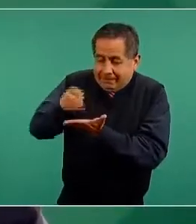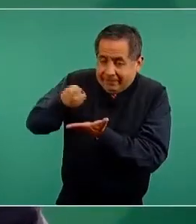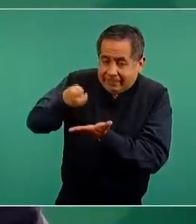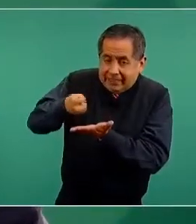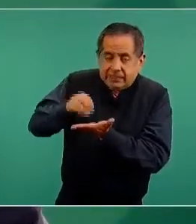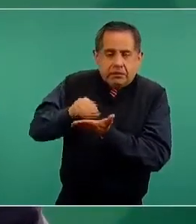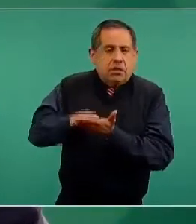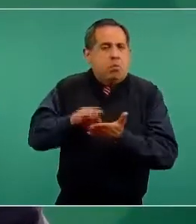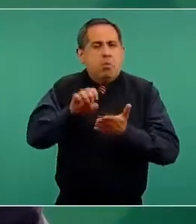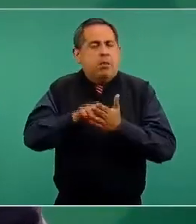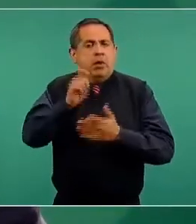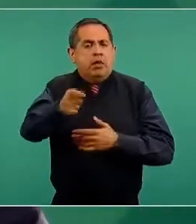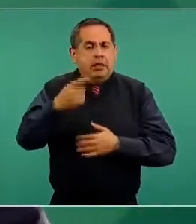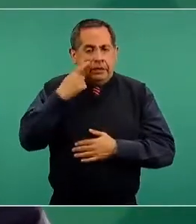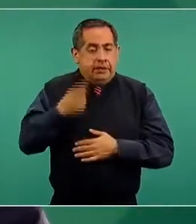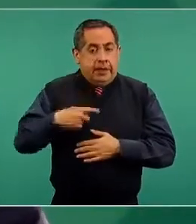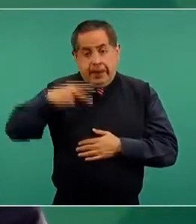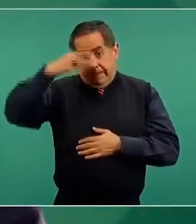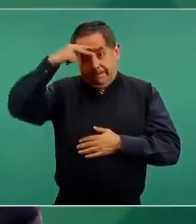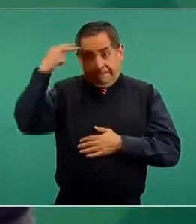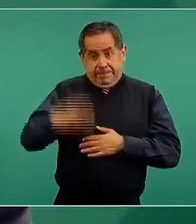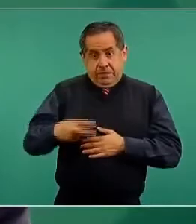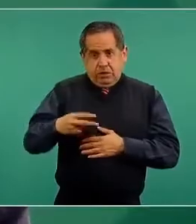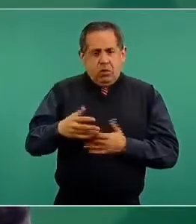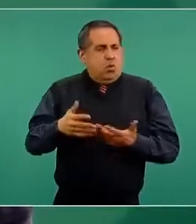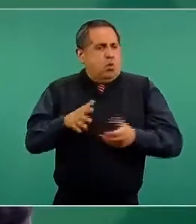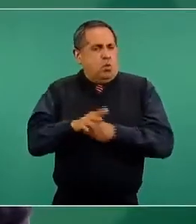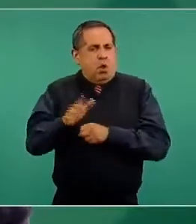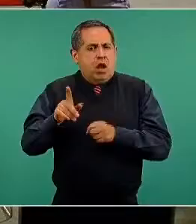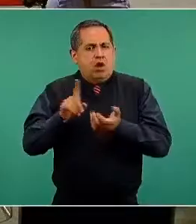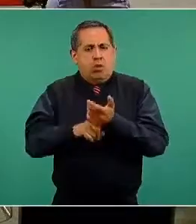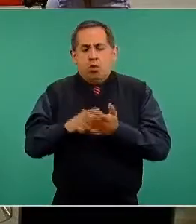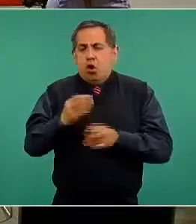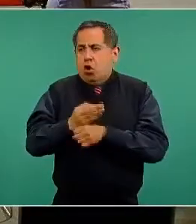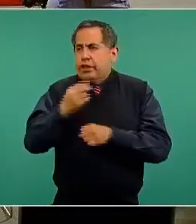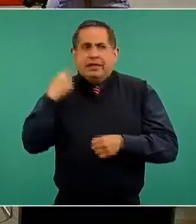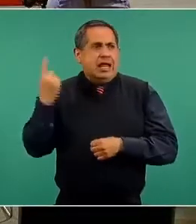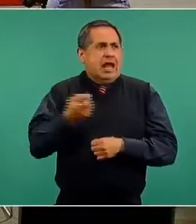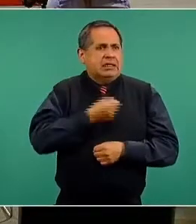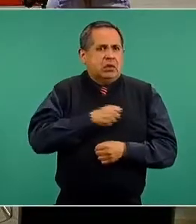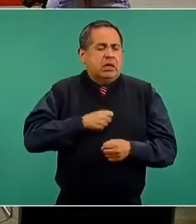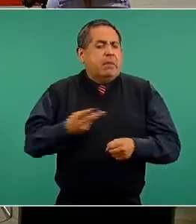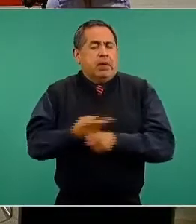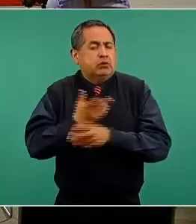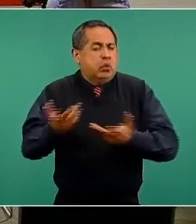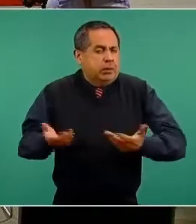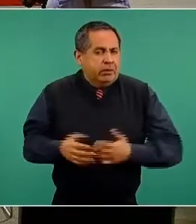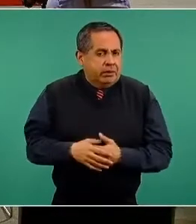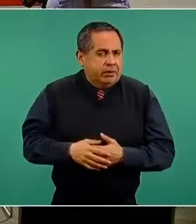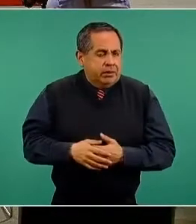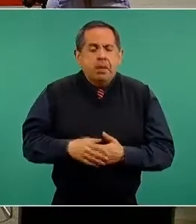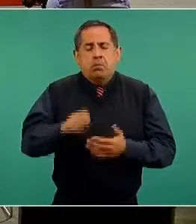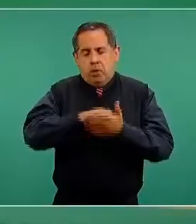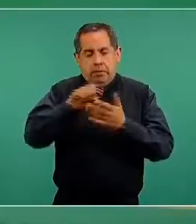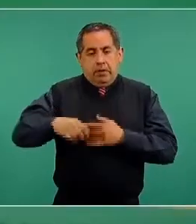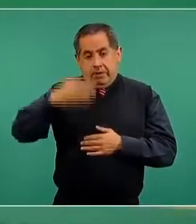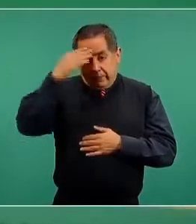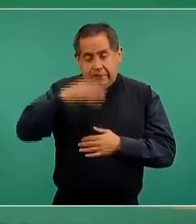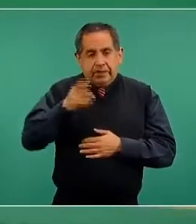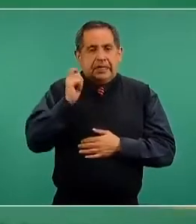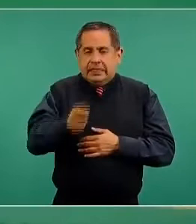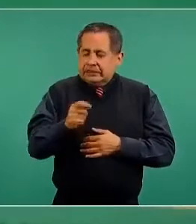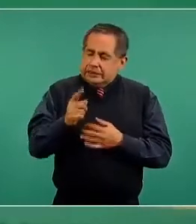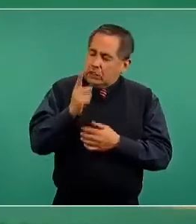¿qué le ha fallado a México que lo pone en la condición de salud que tiene hoy? Cuando sabemos que los